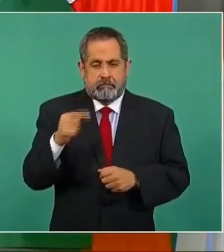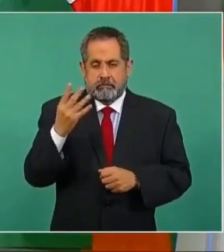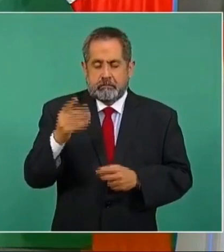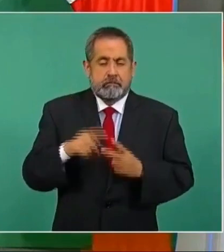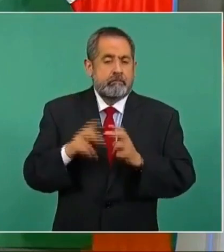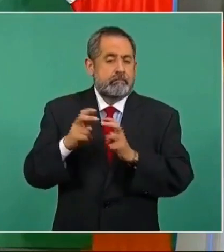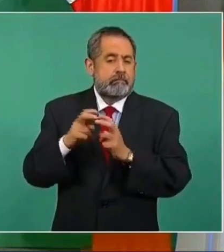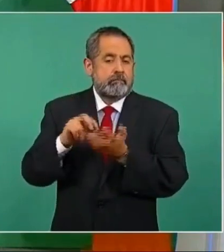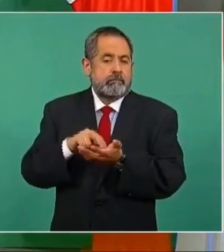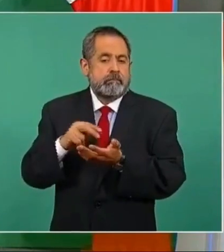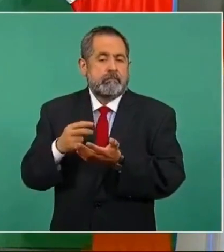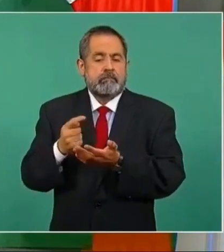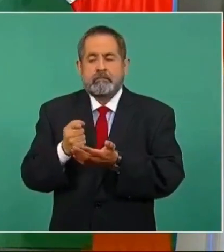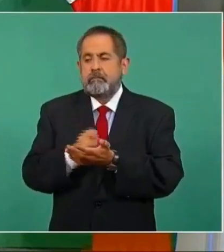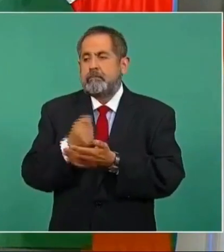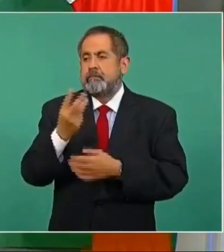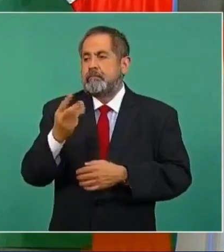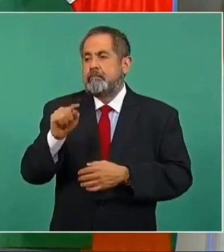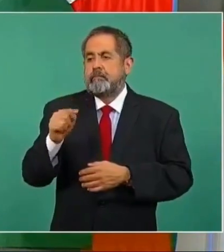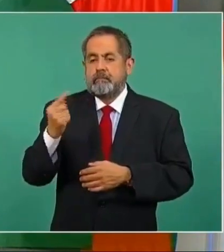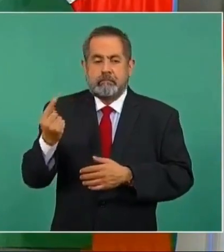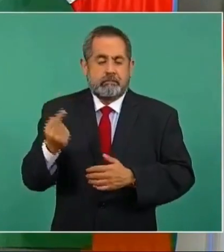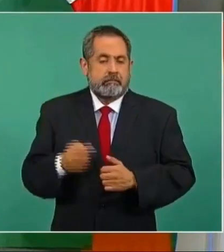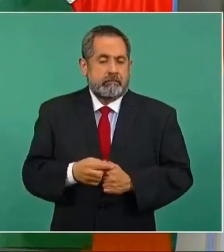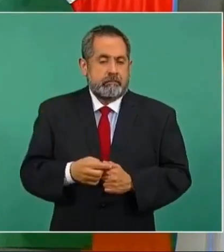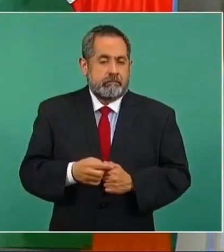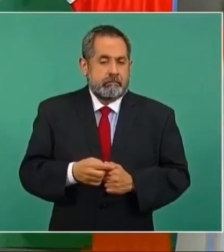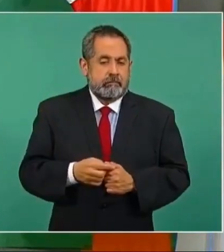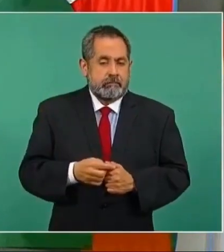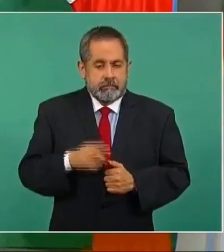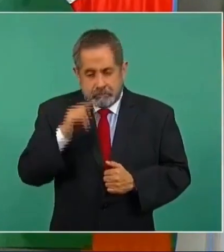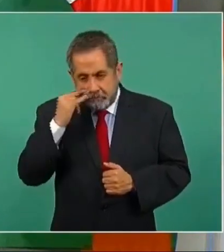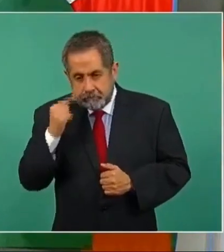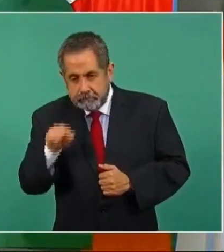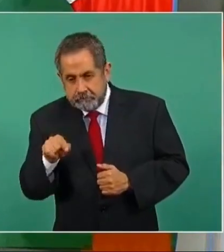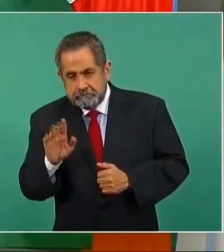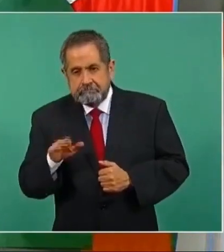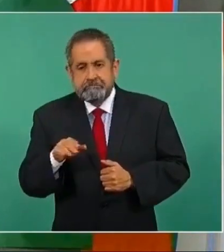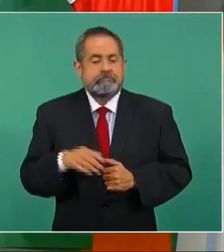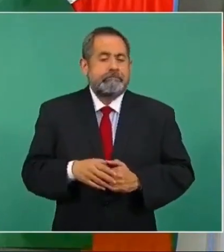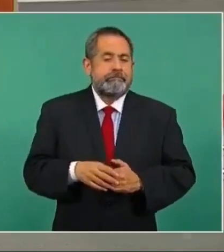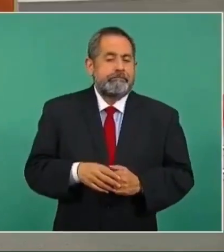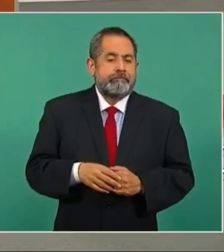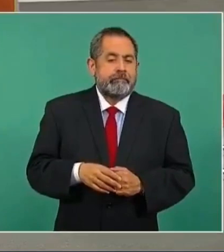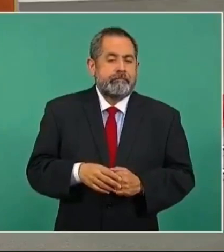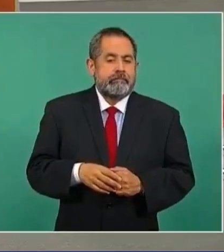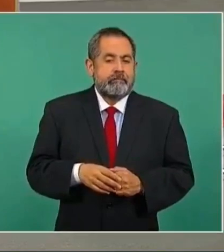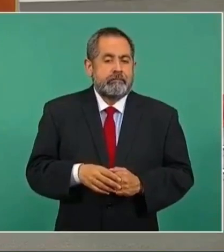Tamaulipas 3.1, este sí no lo veo.